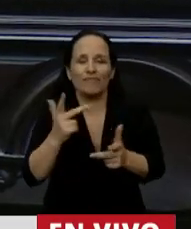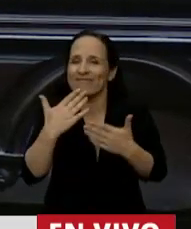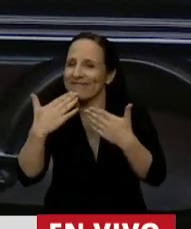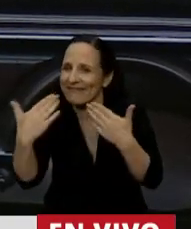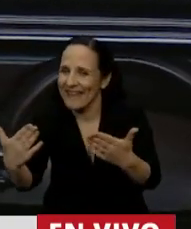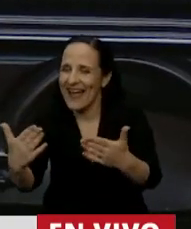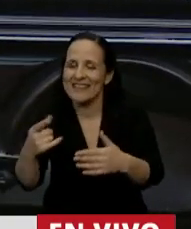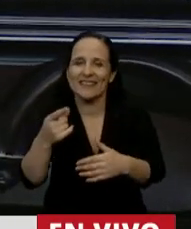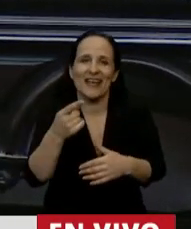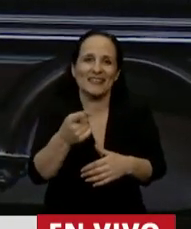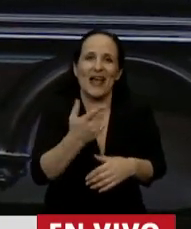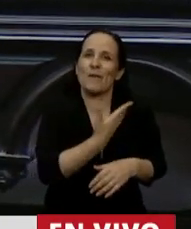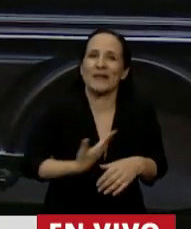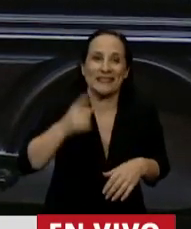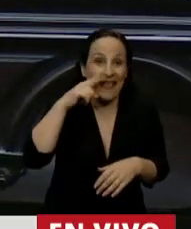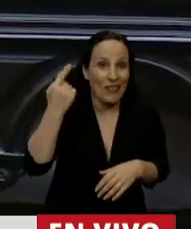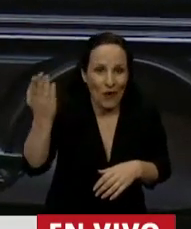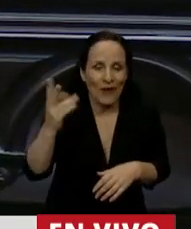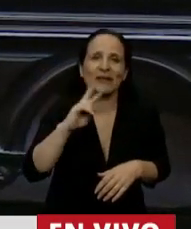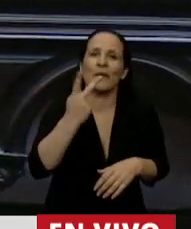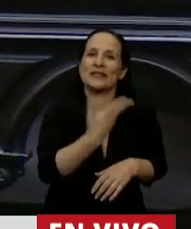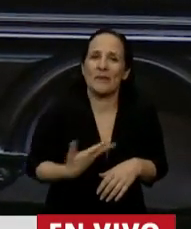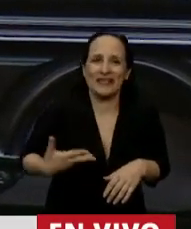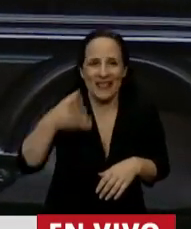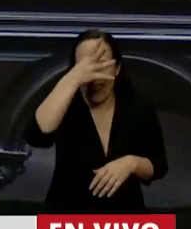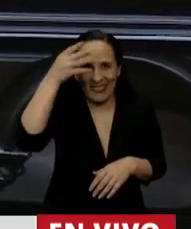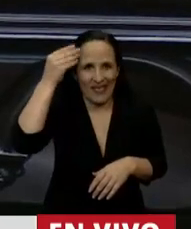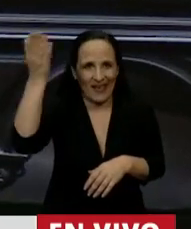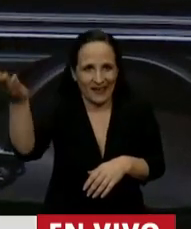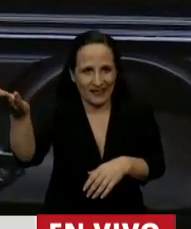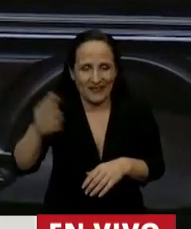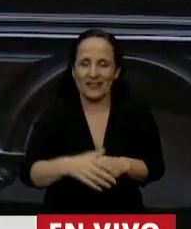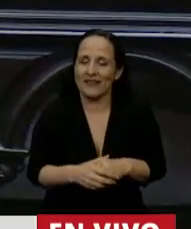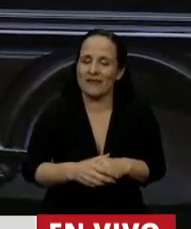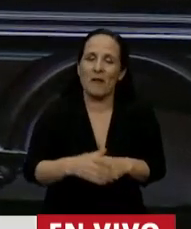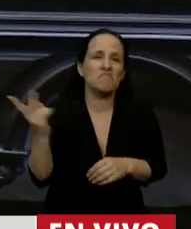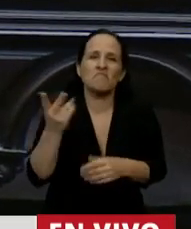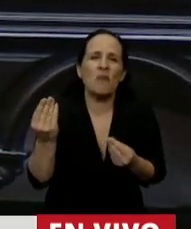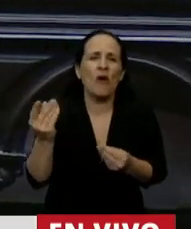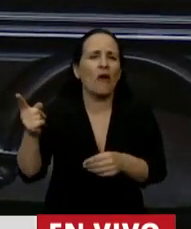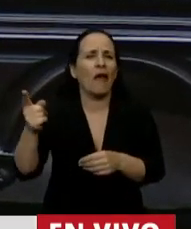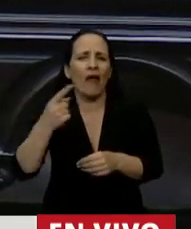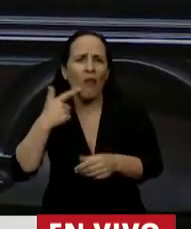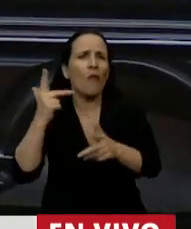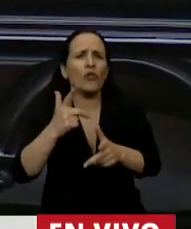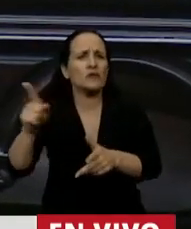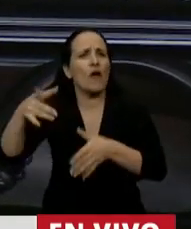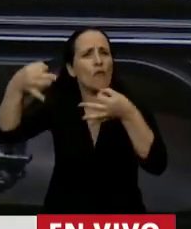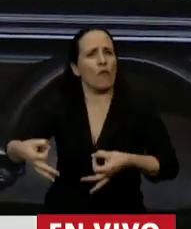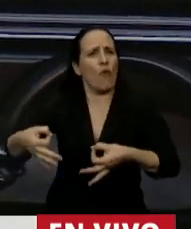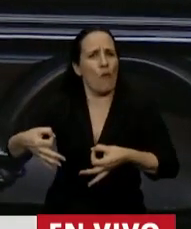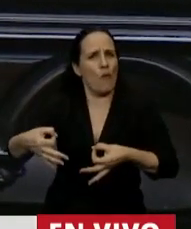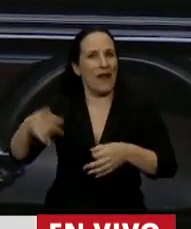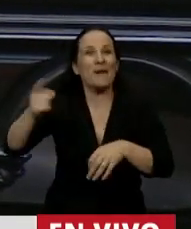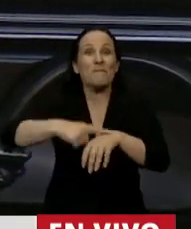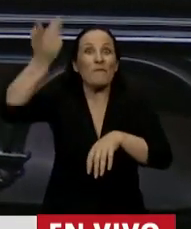agradecer al presidente Alberto Fernández, a la vicepresidenta Cristina Fernández de Kirchner por haber cumplido la palabra empeñada